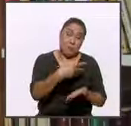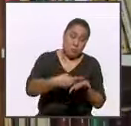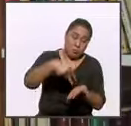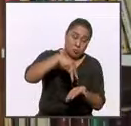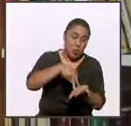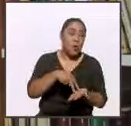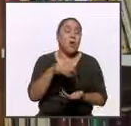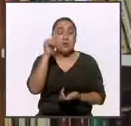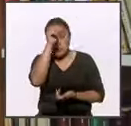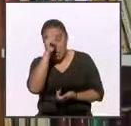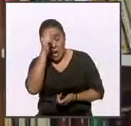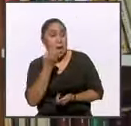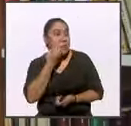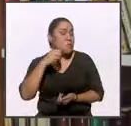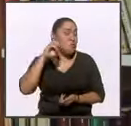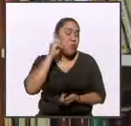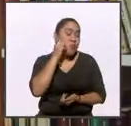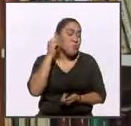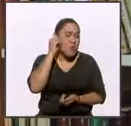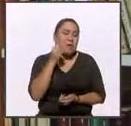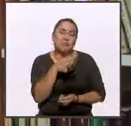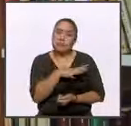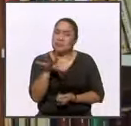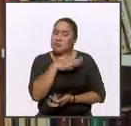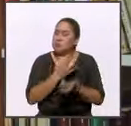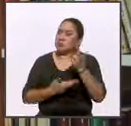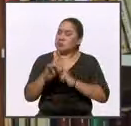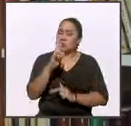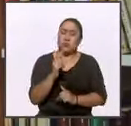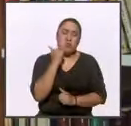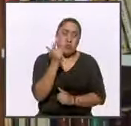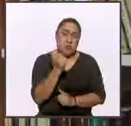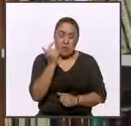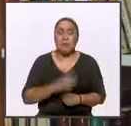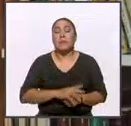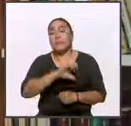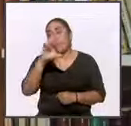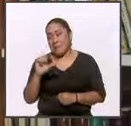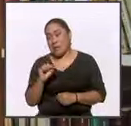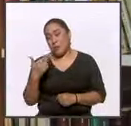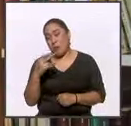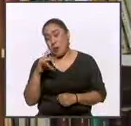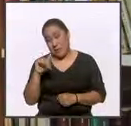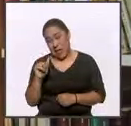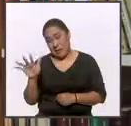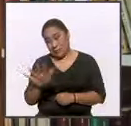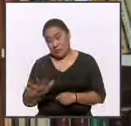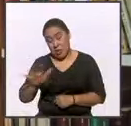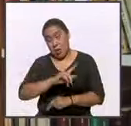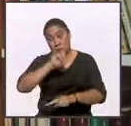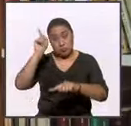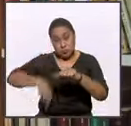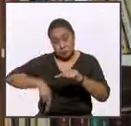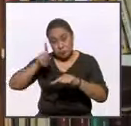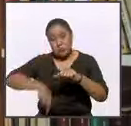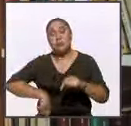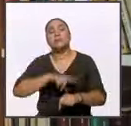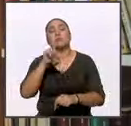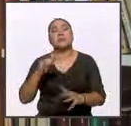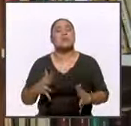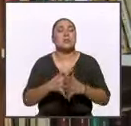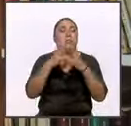sacerdotes se oponían a la Revolución. Una vez que la dictadura huertista fue derrotada y que la guerra civil